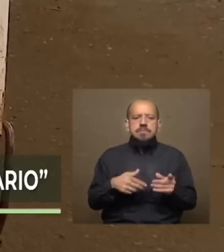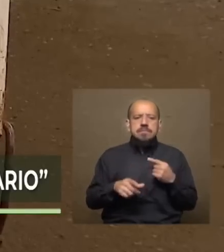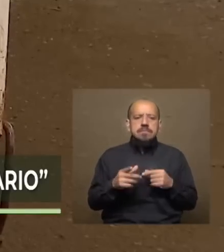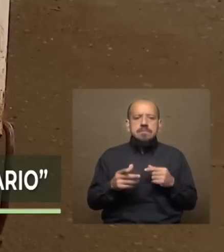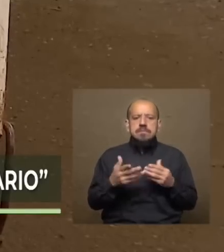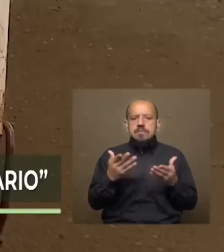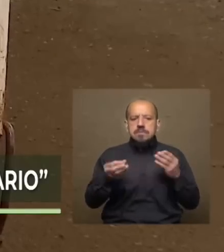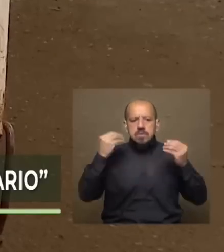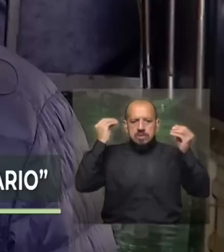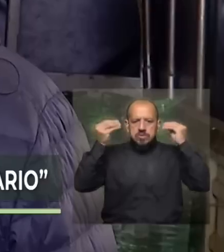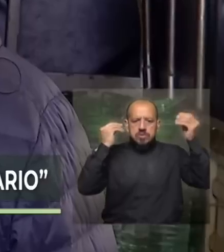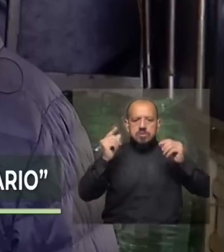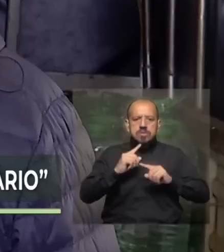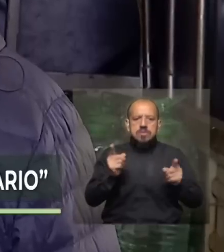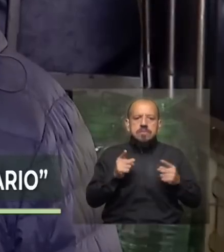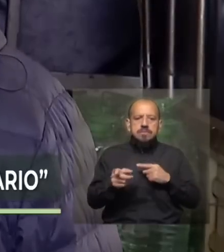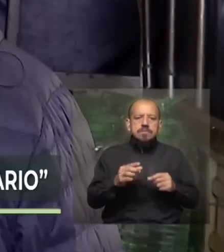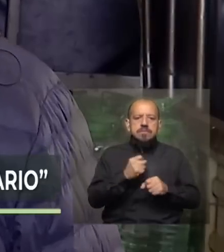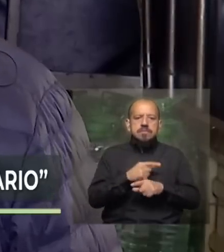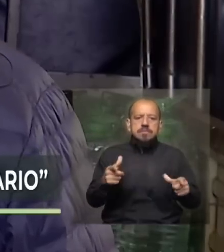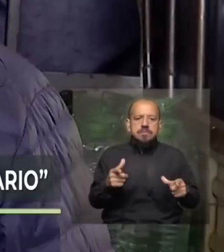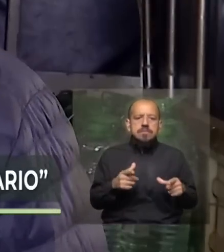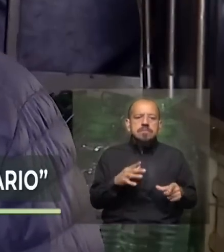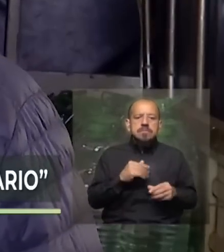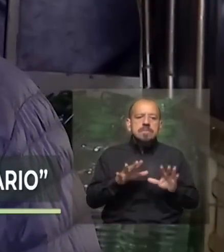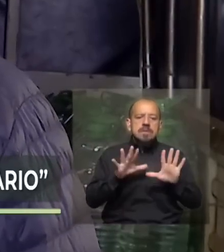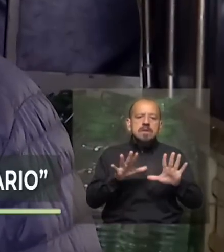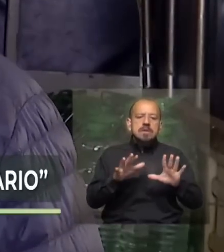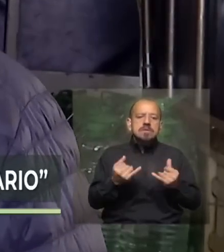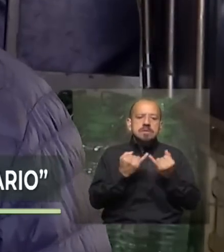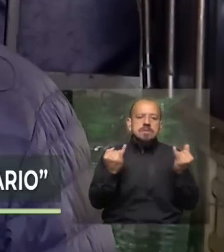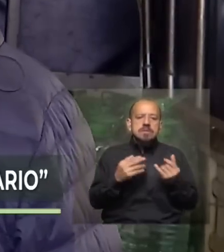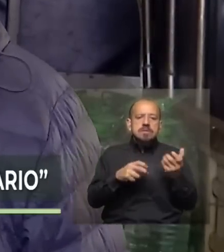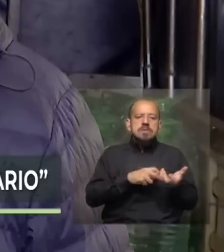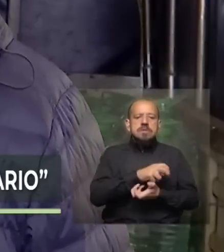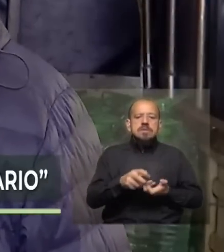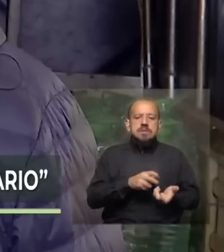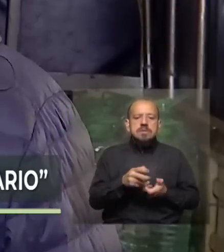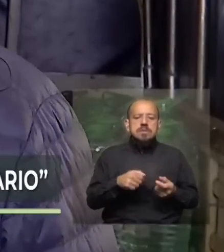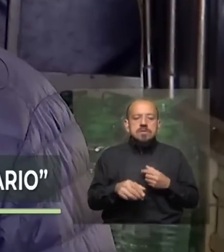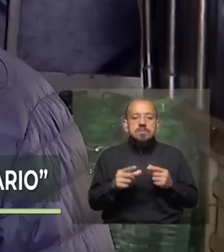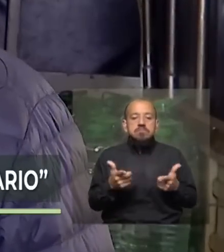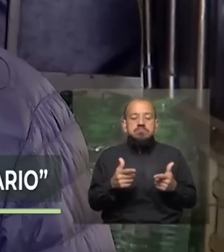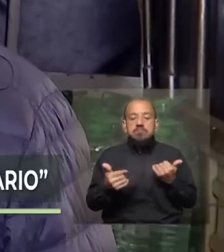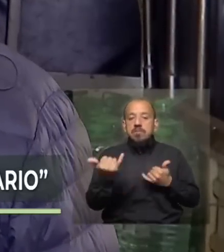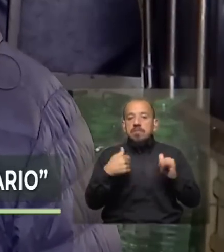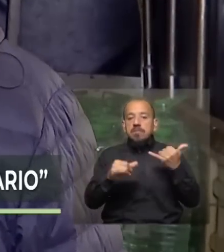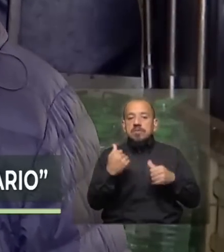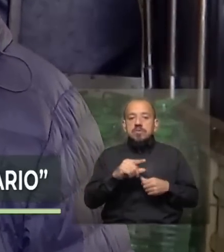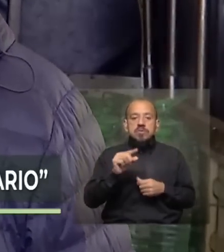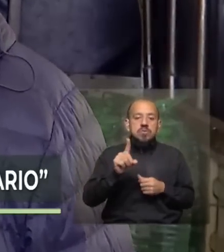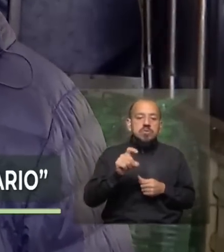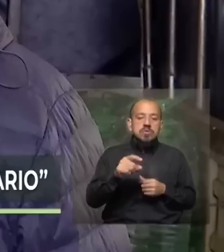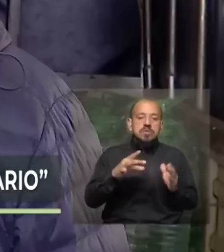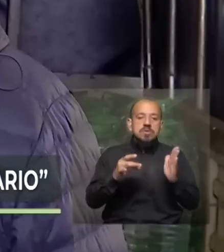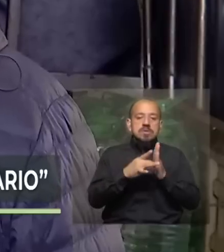que genere pero sí mucha tranquilidad y transparencia a diez días del inicio de la crisis todavía no tenemos información de osce o de vocea de